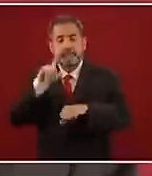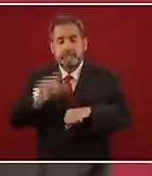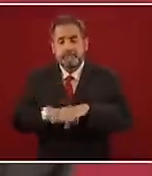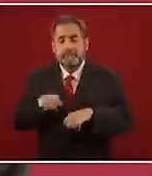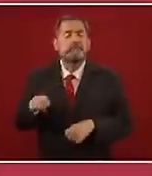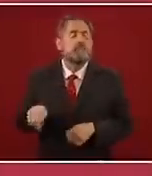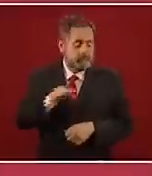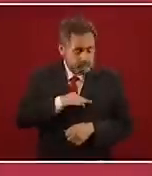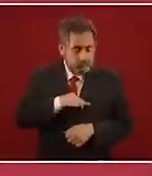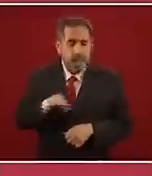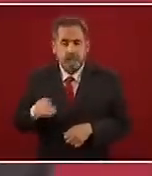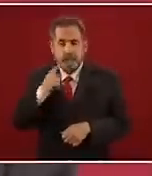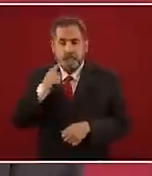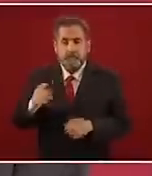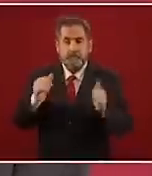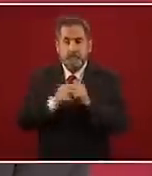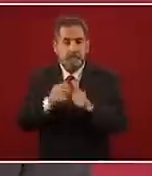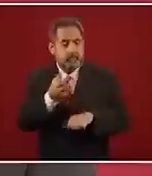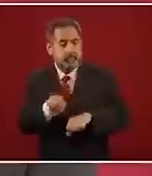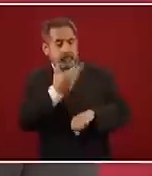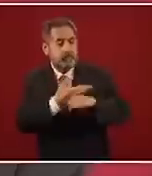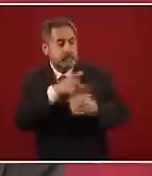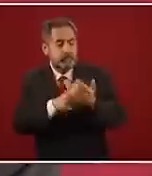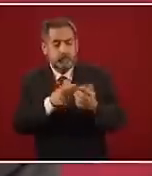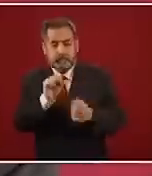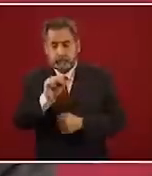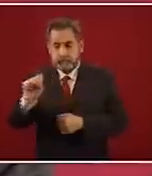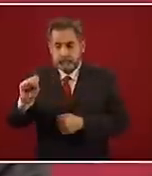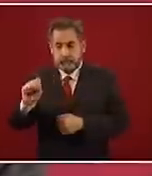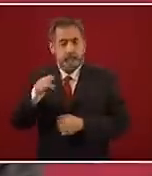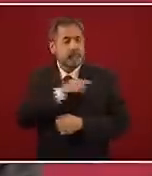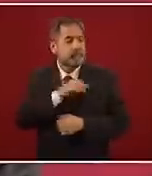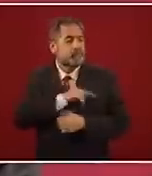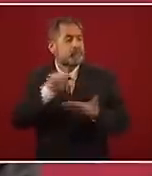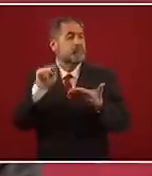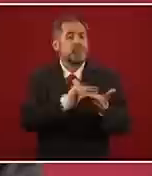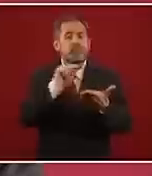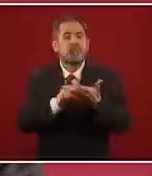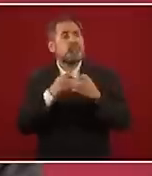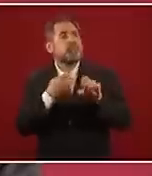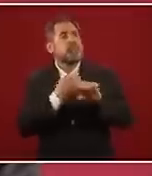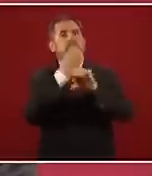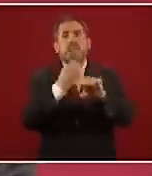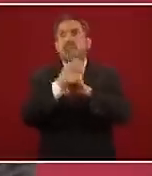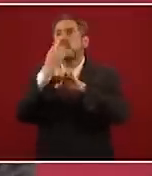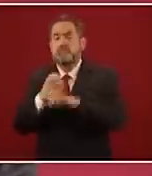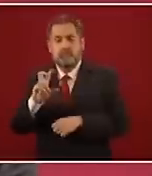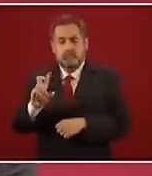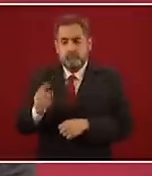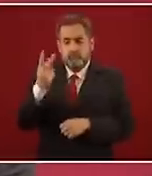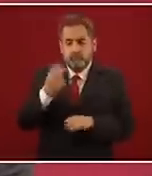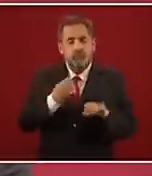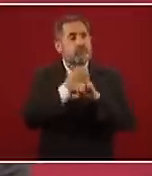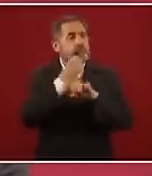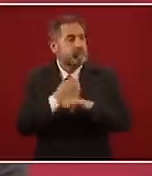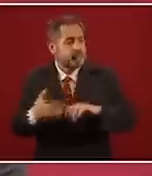la disposición, a través de la Secretaría de Salud, para firmar con las entidades federativas, con los 32,